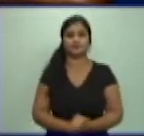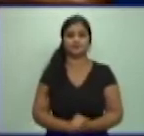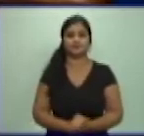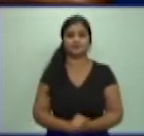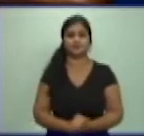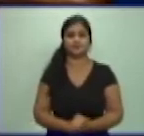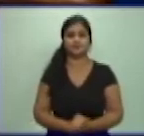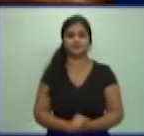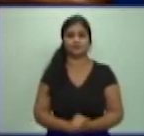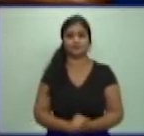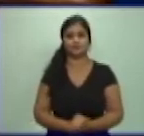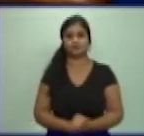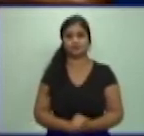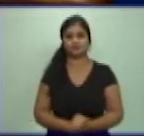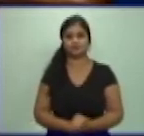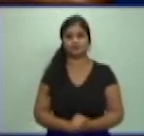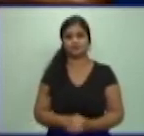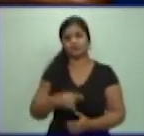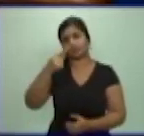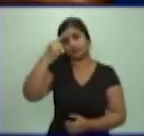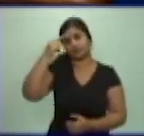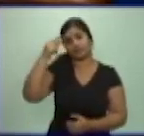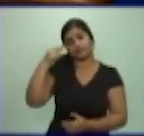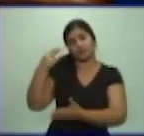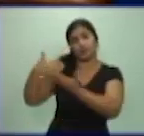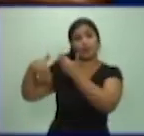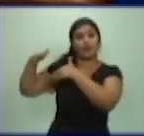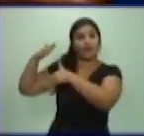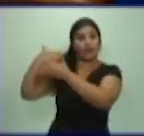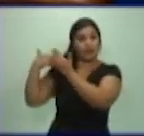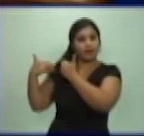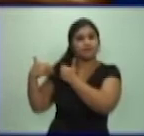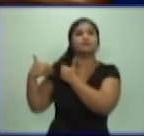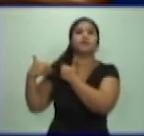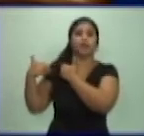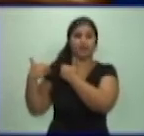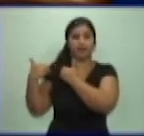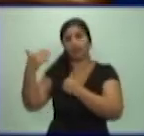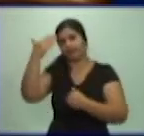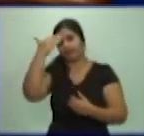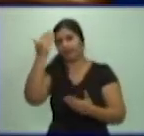La civilización retrocedería siglos.